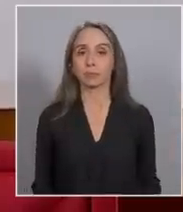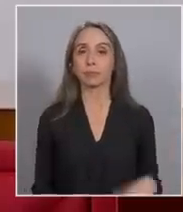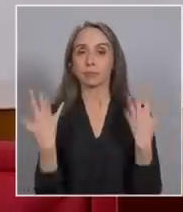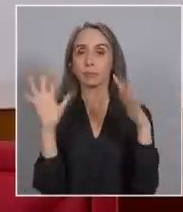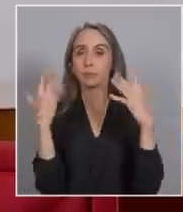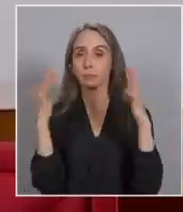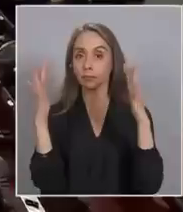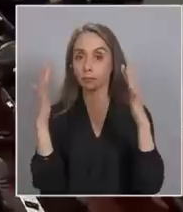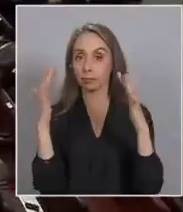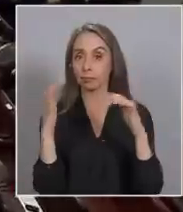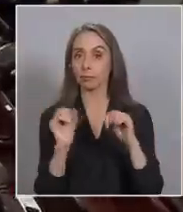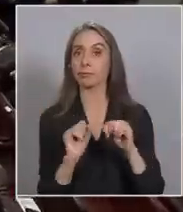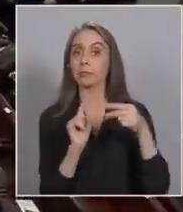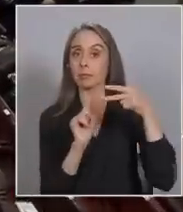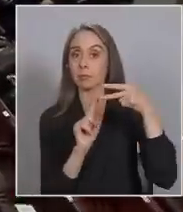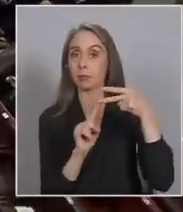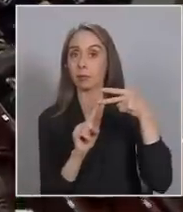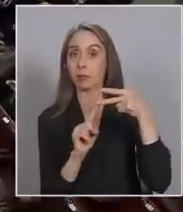Y